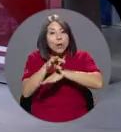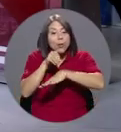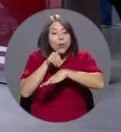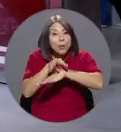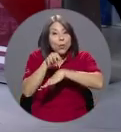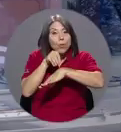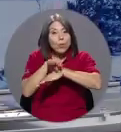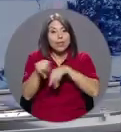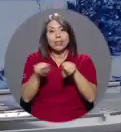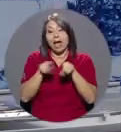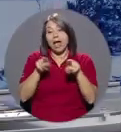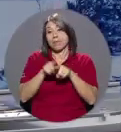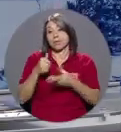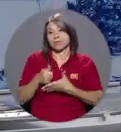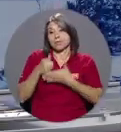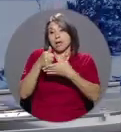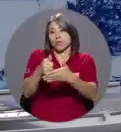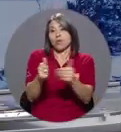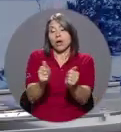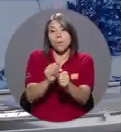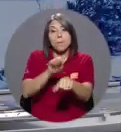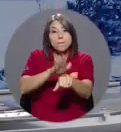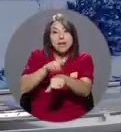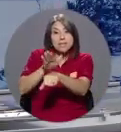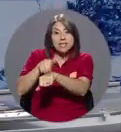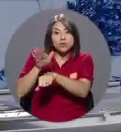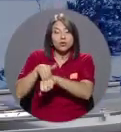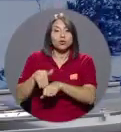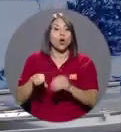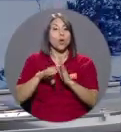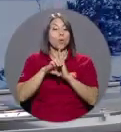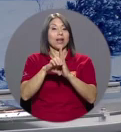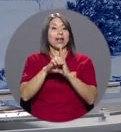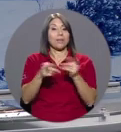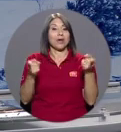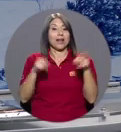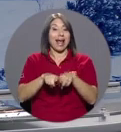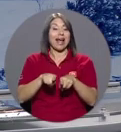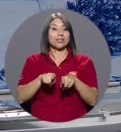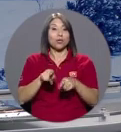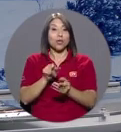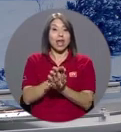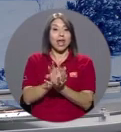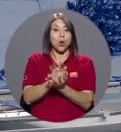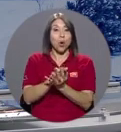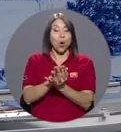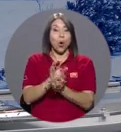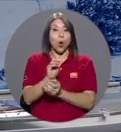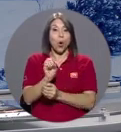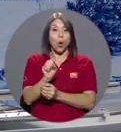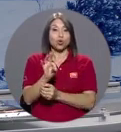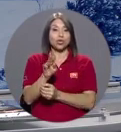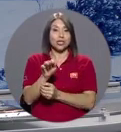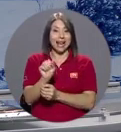acompañamiento. Incluso muchas veces se ayuda a gestionar estos permisos. Por ejemplo, en el caso del cultivo de ostras que se desarrolla en el